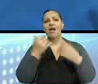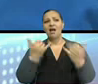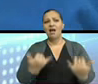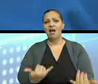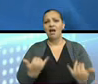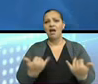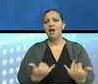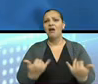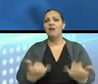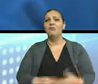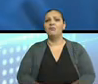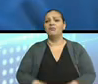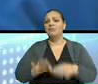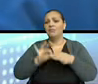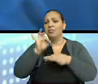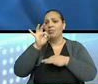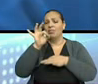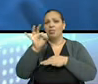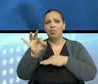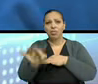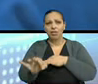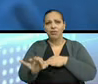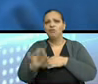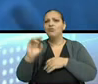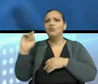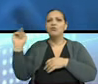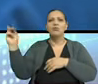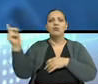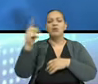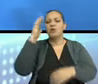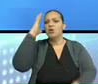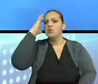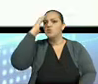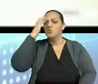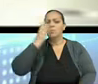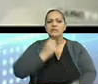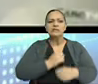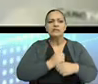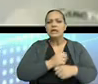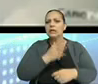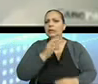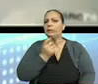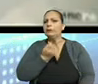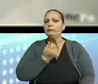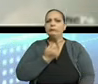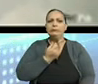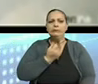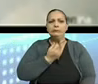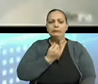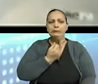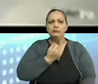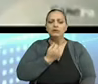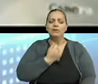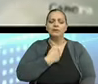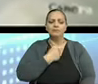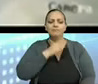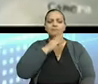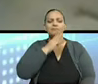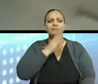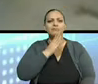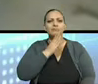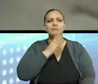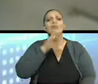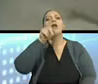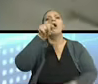esta pandemia, a todos nos dejó tumbados. Pues sin embargo, otros en vez de buscársela por la derecha, ¿qué optan?